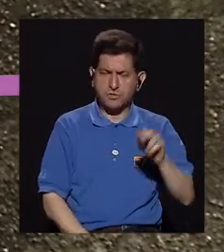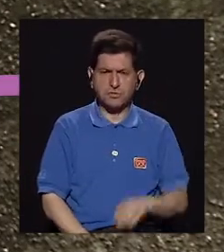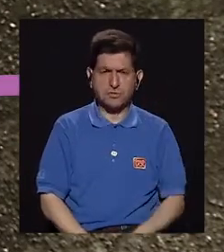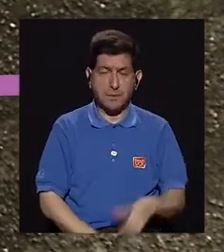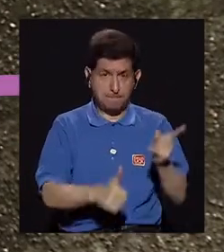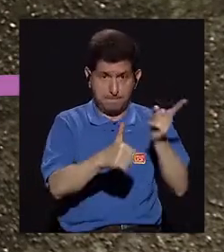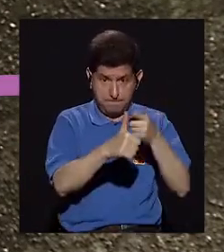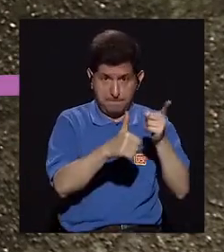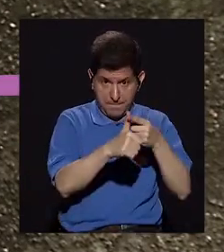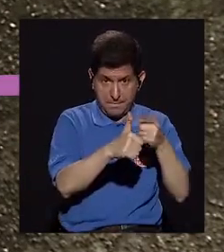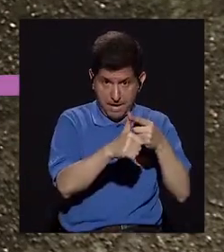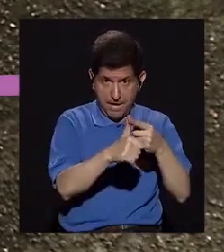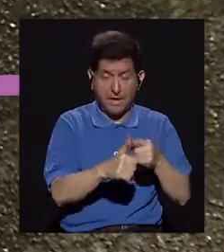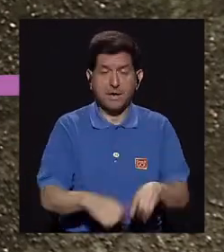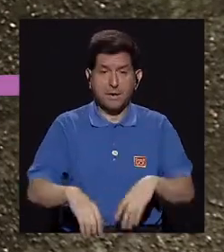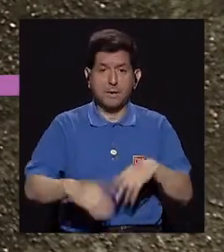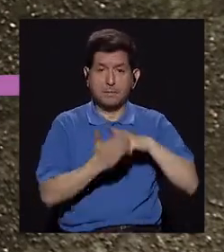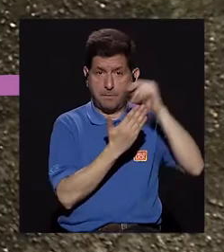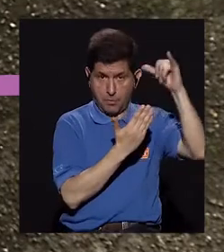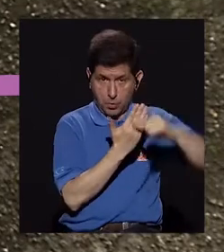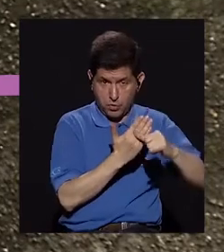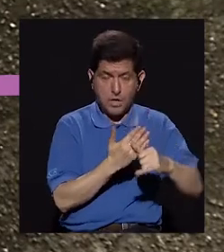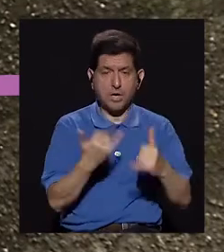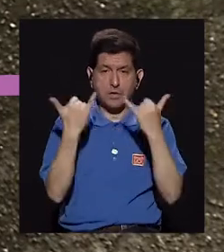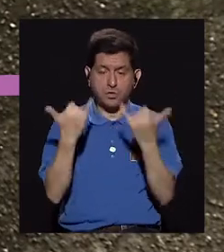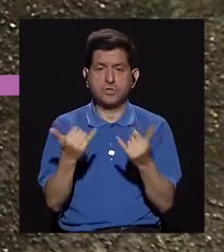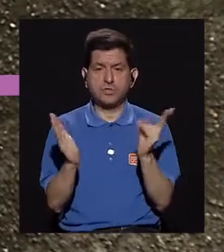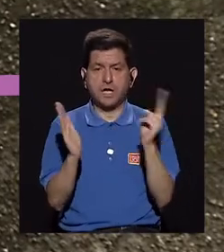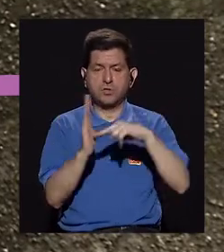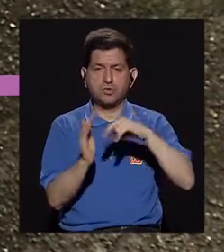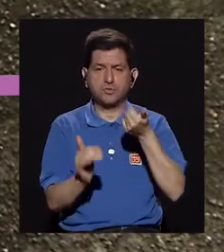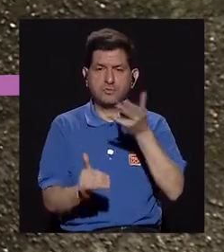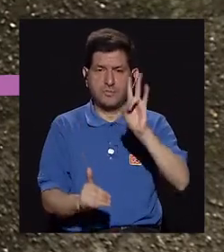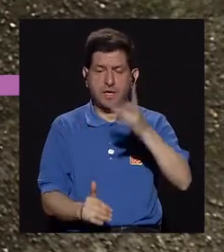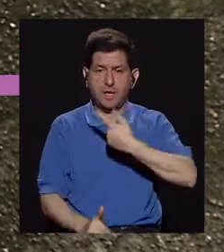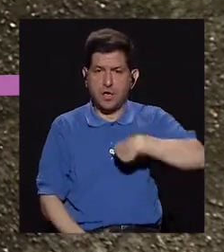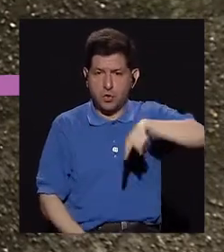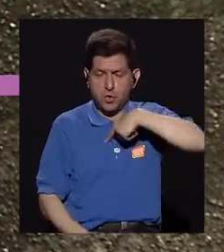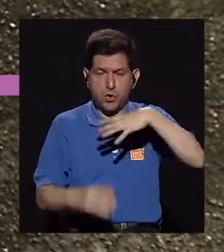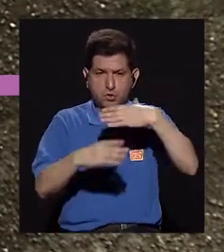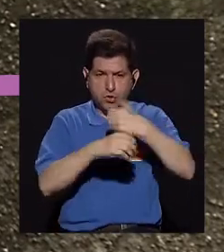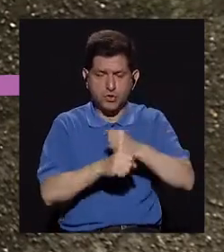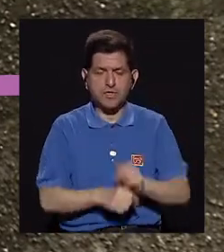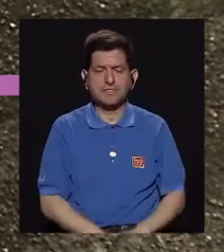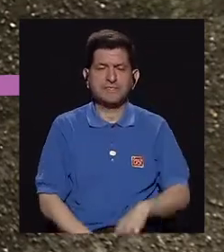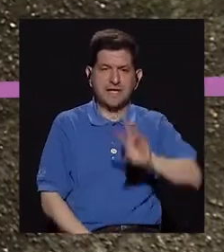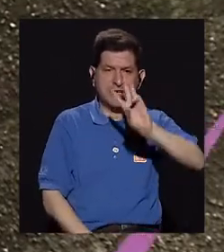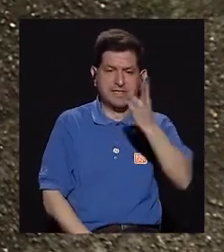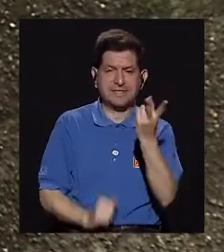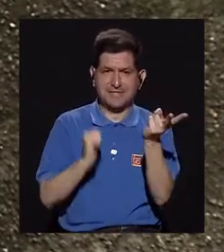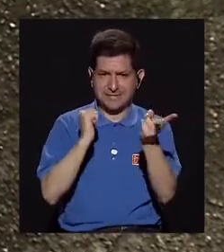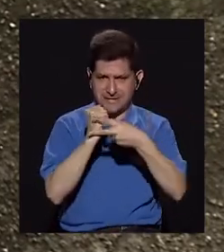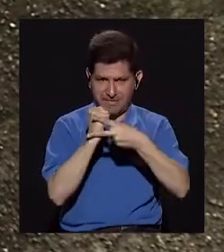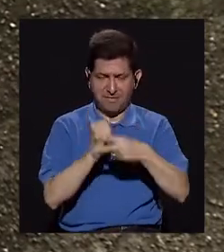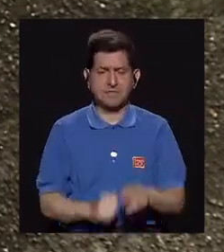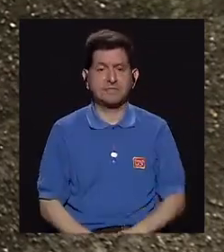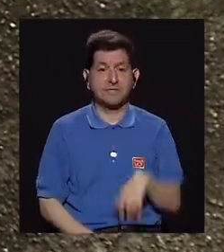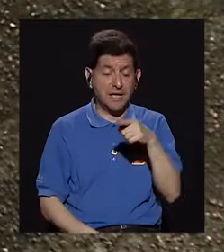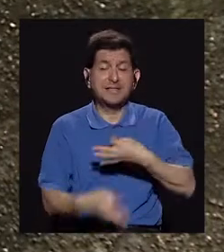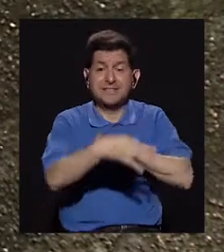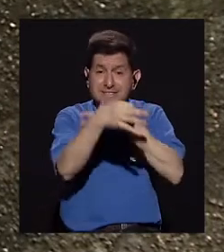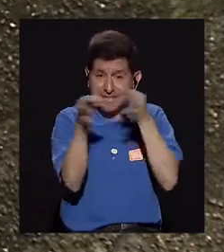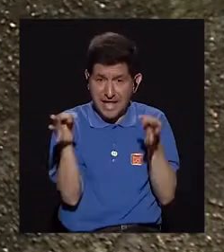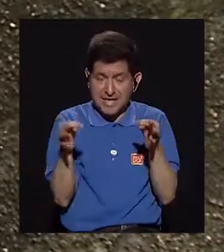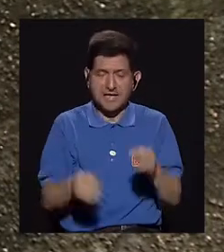2012, se realiza el primero y ya en el 2017 estaremos realizando la sexta edición. Es